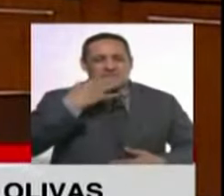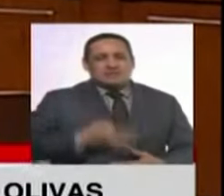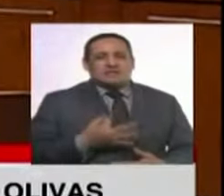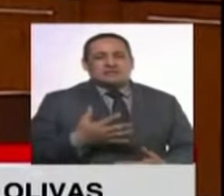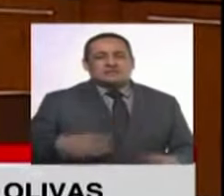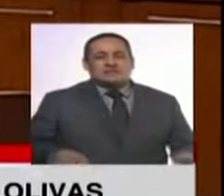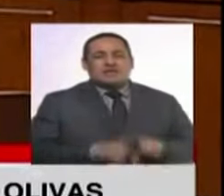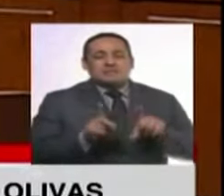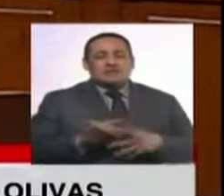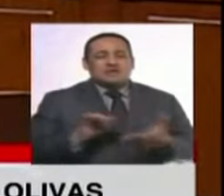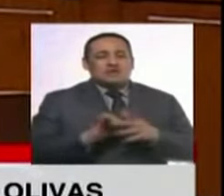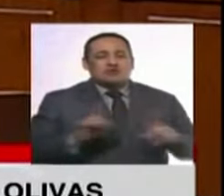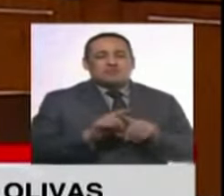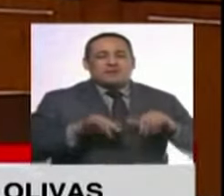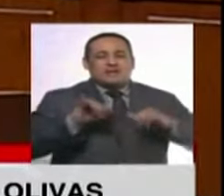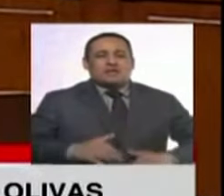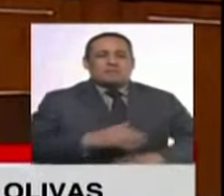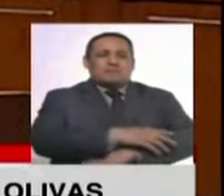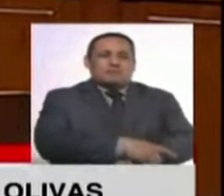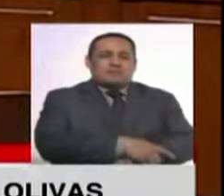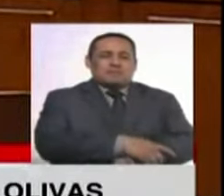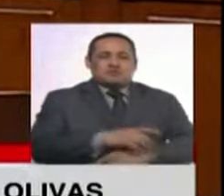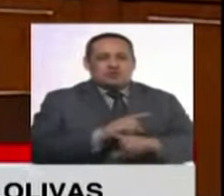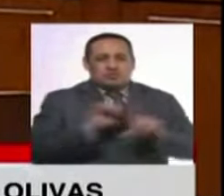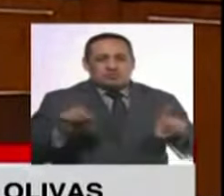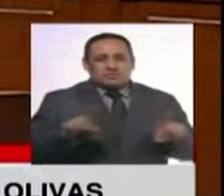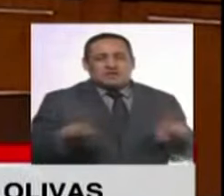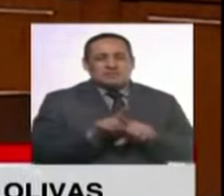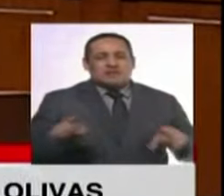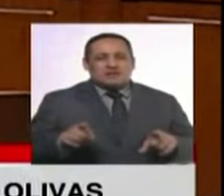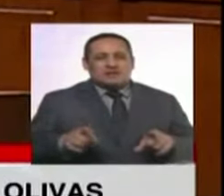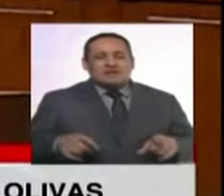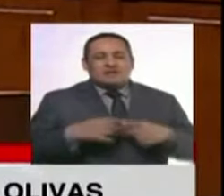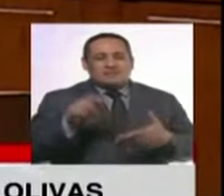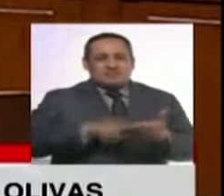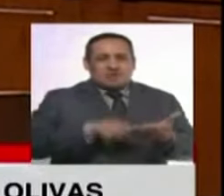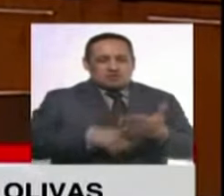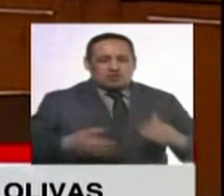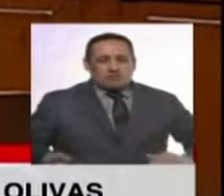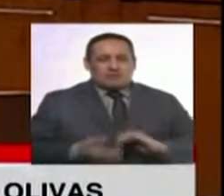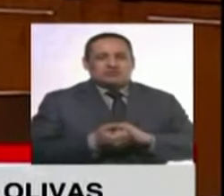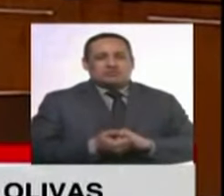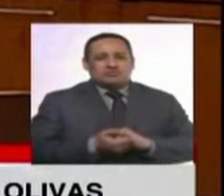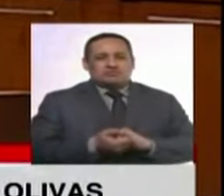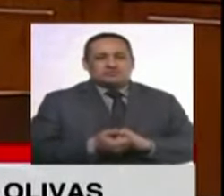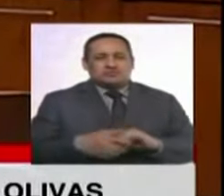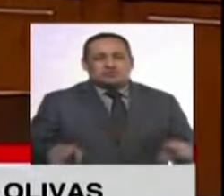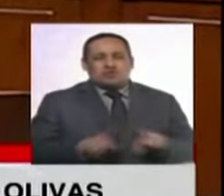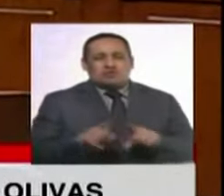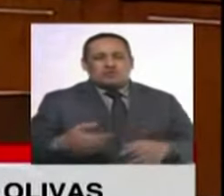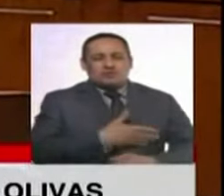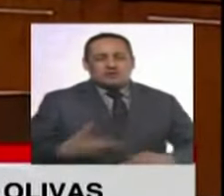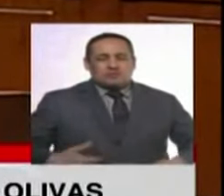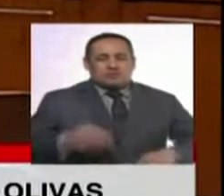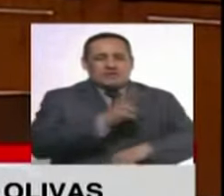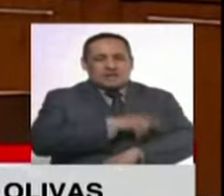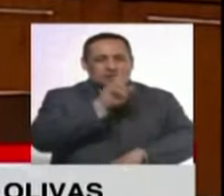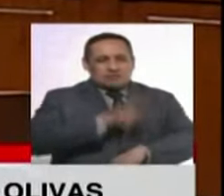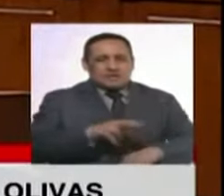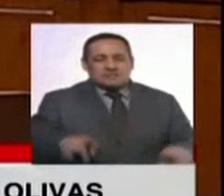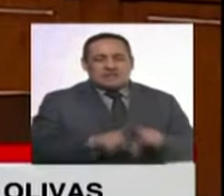pero yo no me he quedado con los brazos cruzados he firmado convenios con los gobiernos regionales